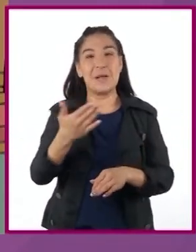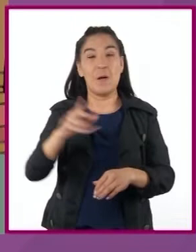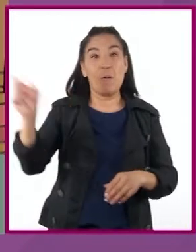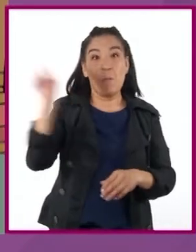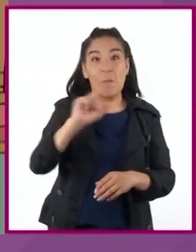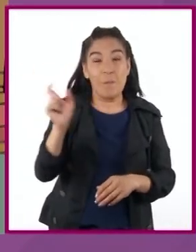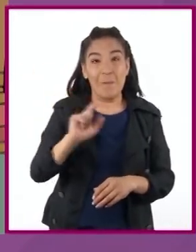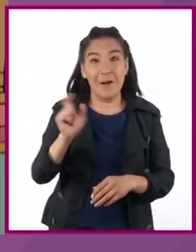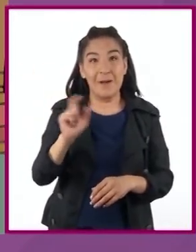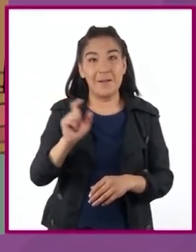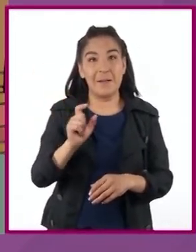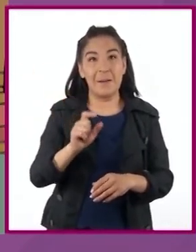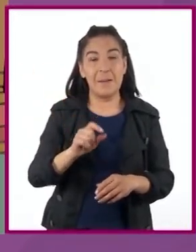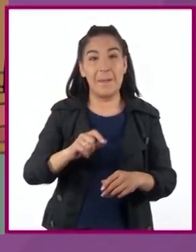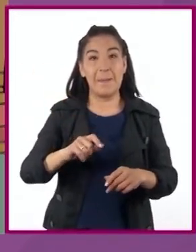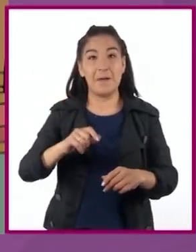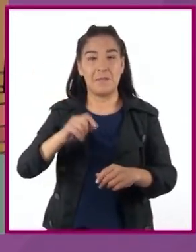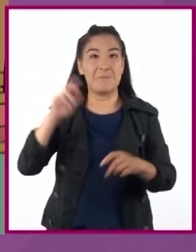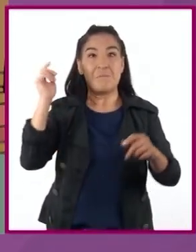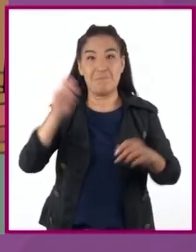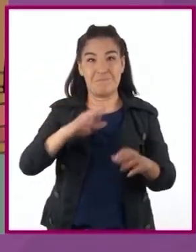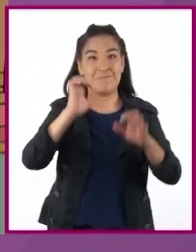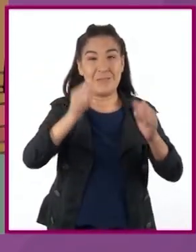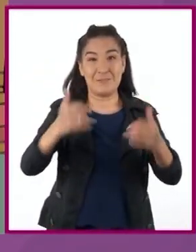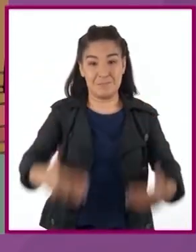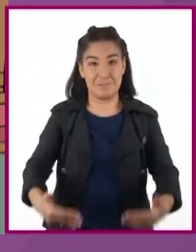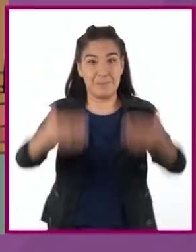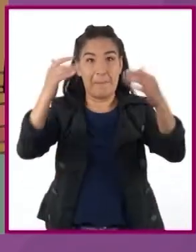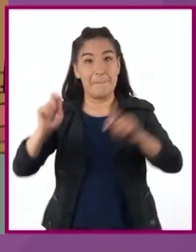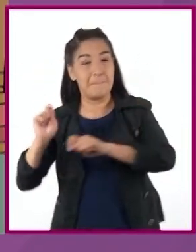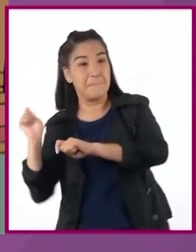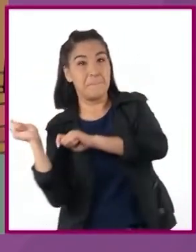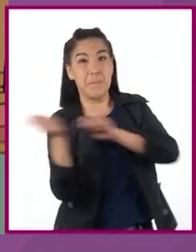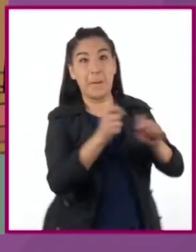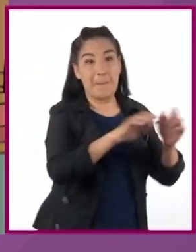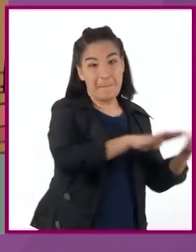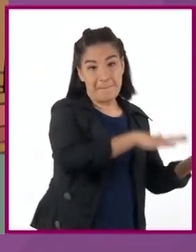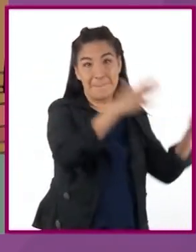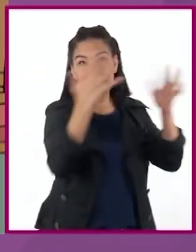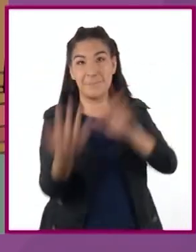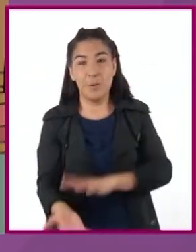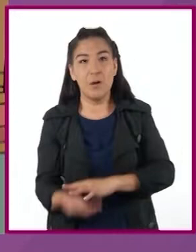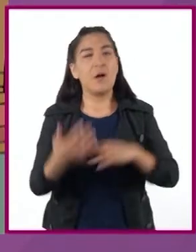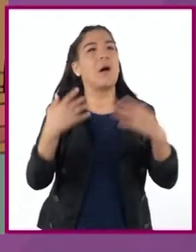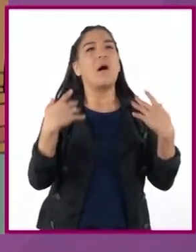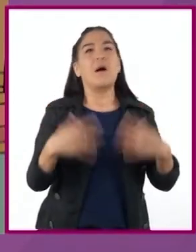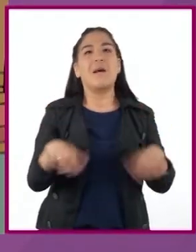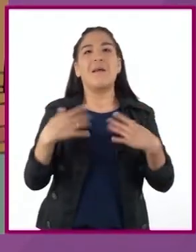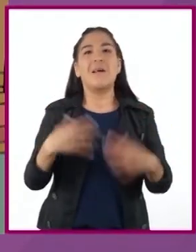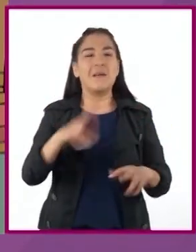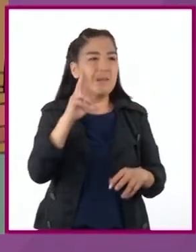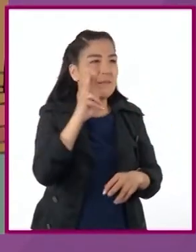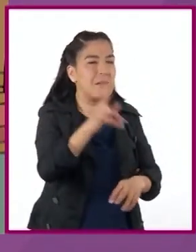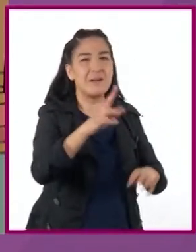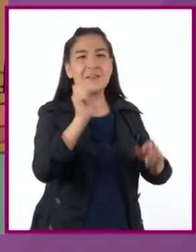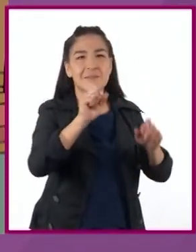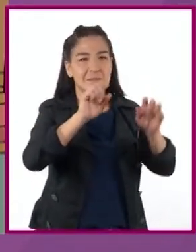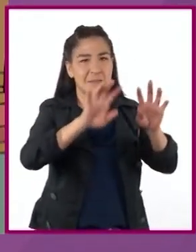cuando tumbaron la pared y no, hombre, apareció un